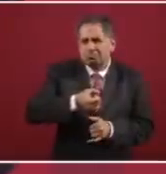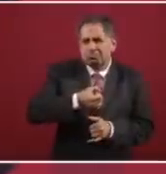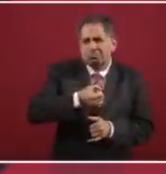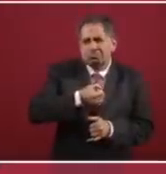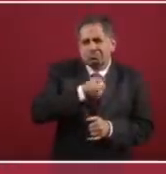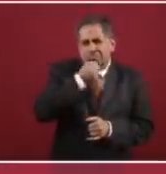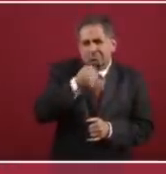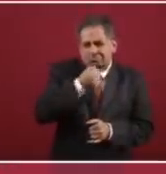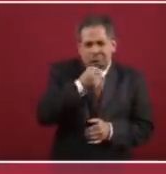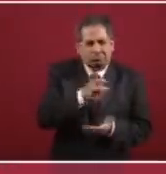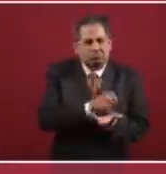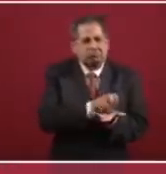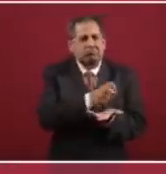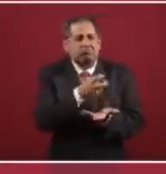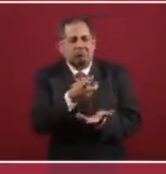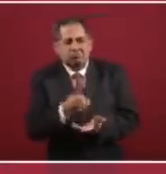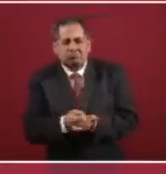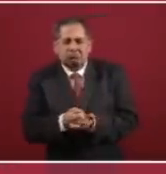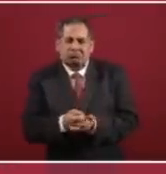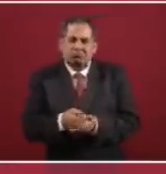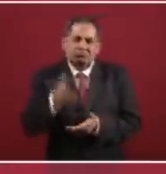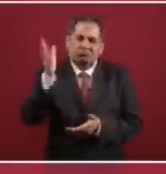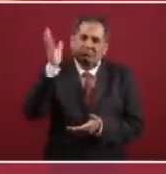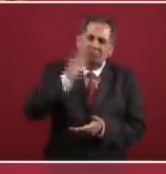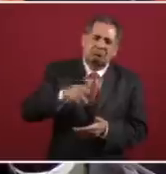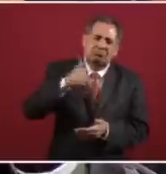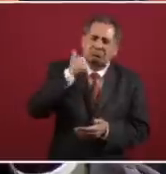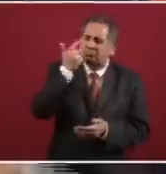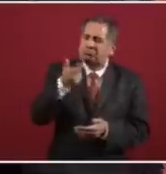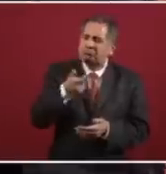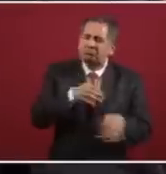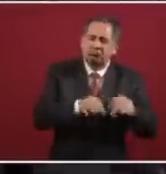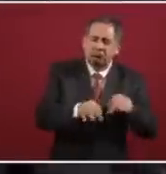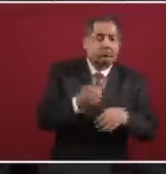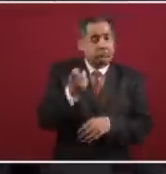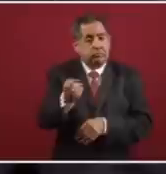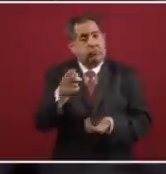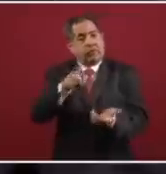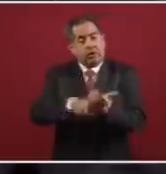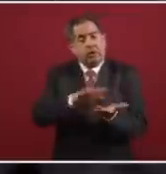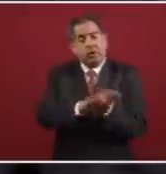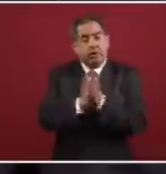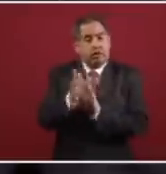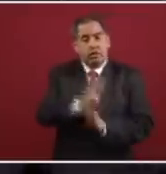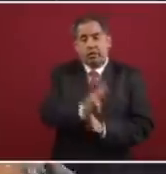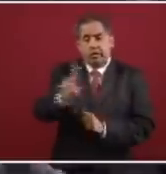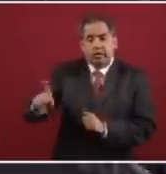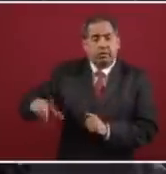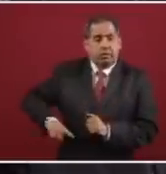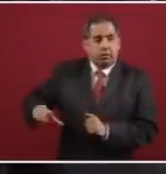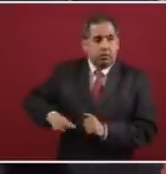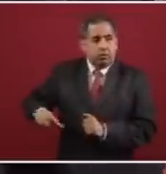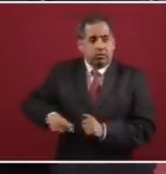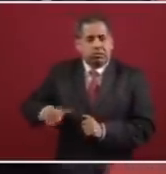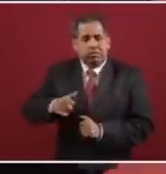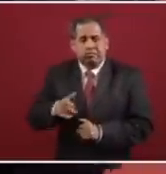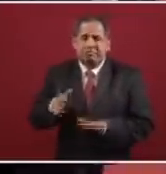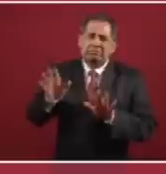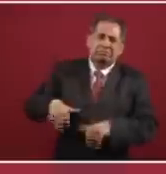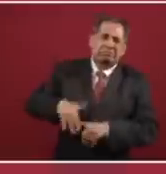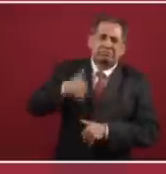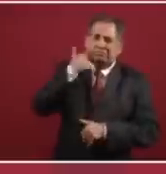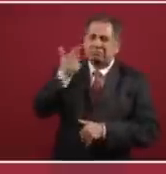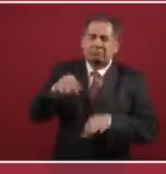echado, reumático y mañoso. Ese era el gobierno. Sí, así es. Imagínense